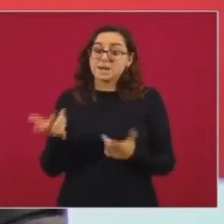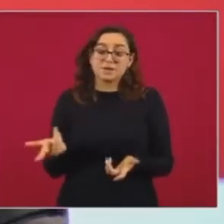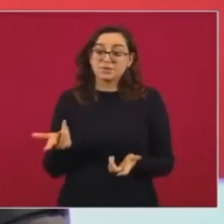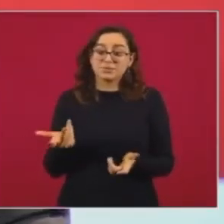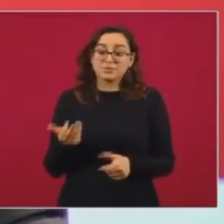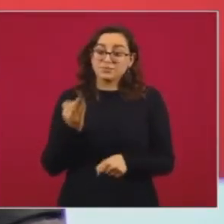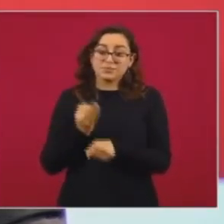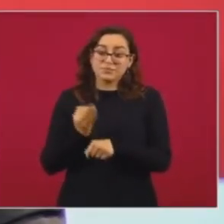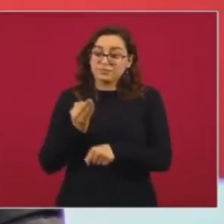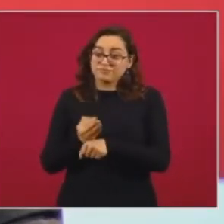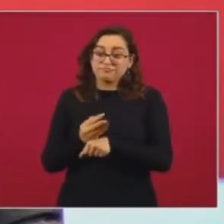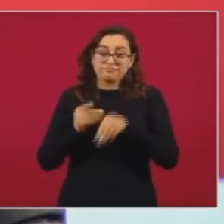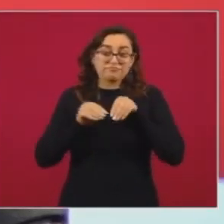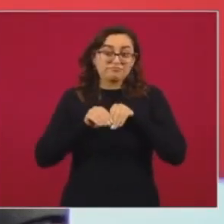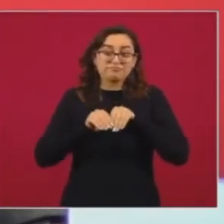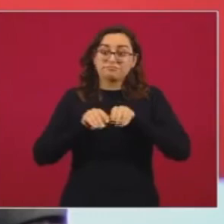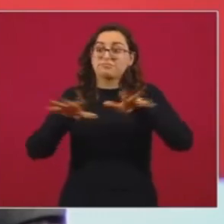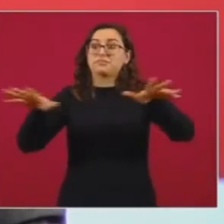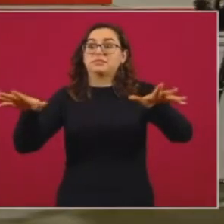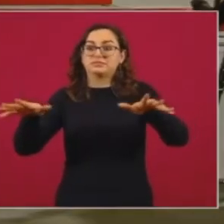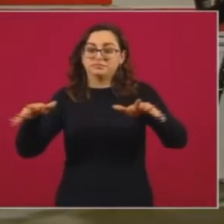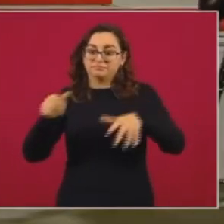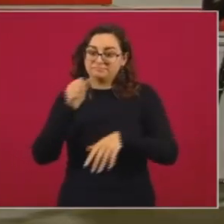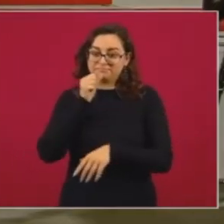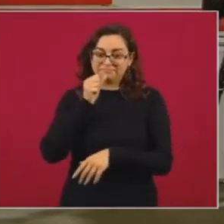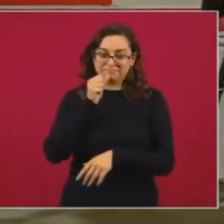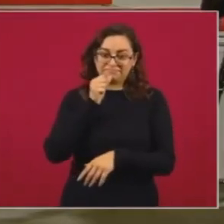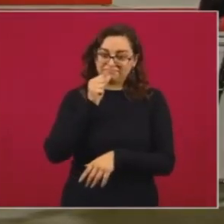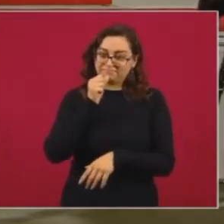más especulativa que la evidencia científica.